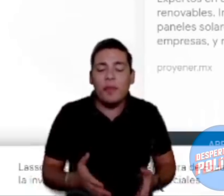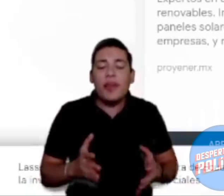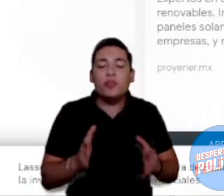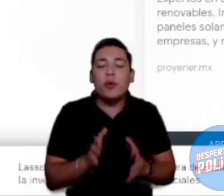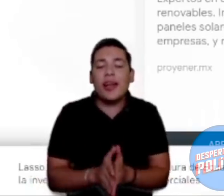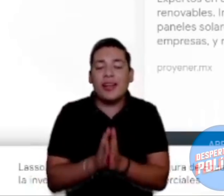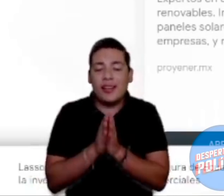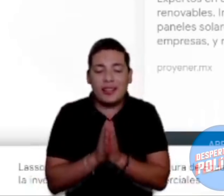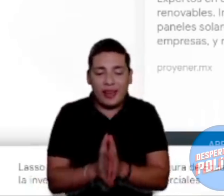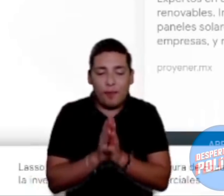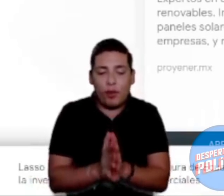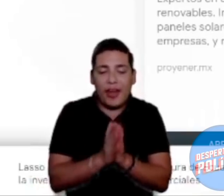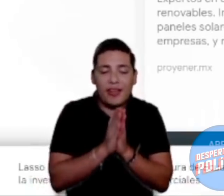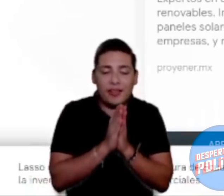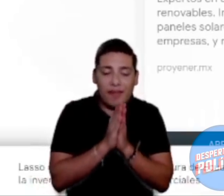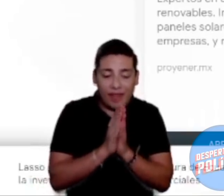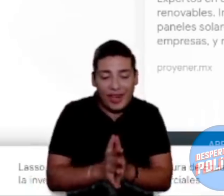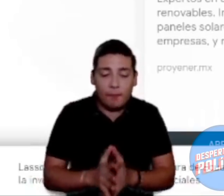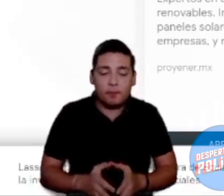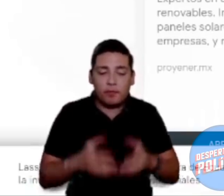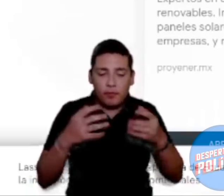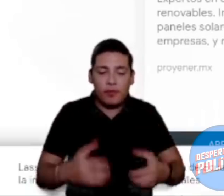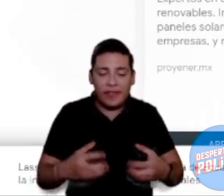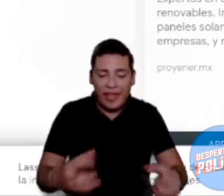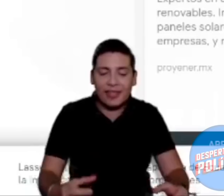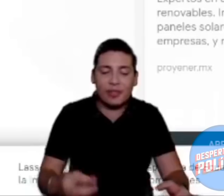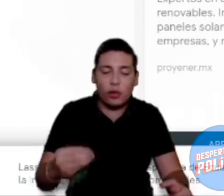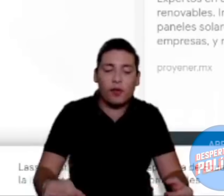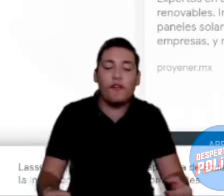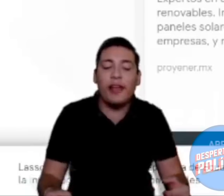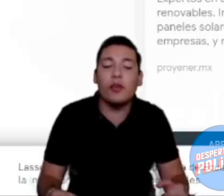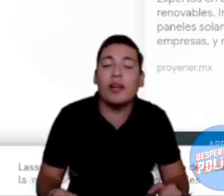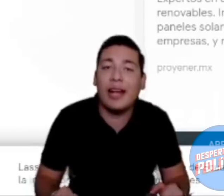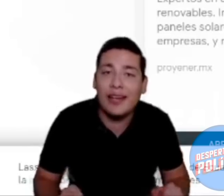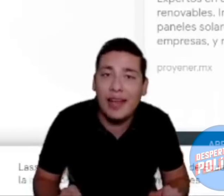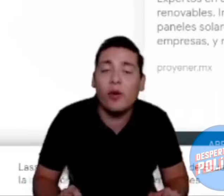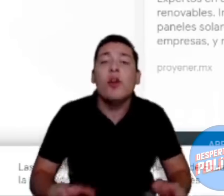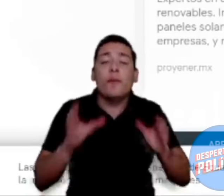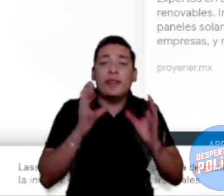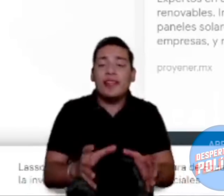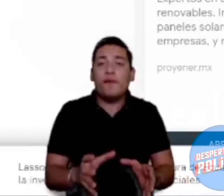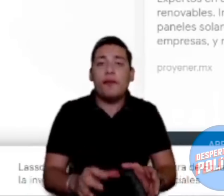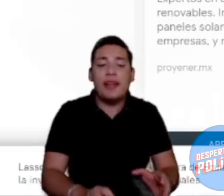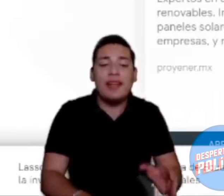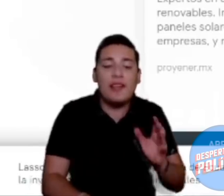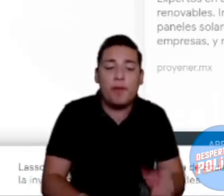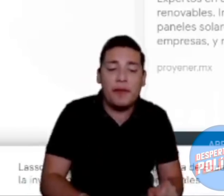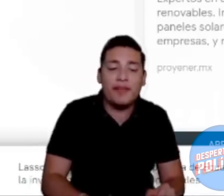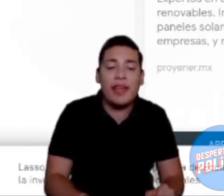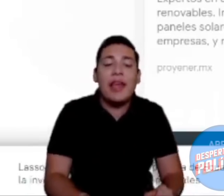Estado estuvo caracterizada por la entrega del sector ferrocarrilero. Pues este,